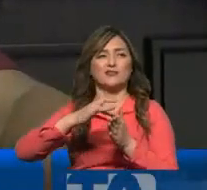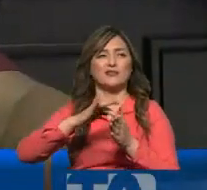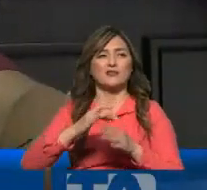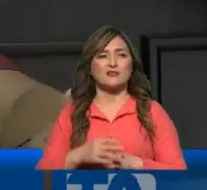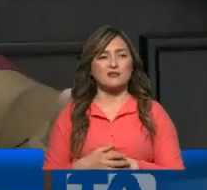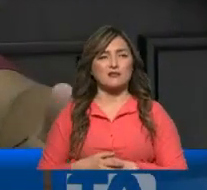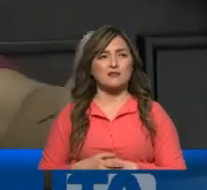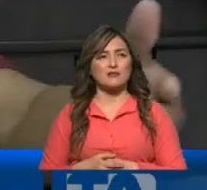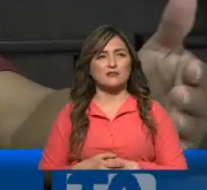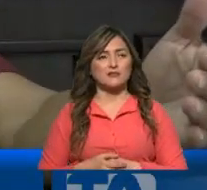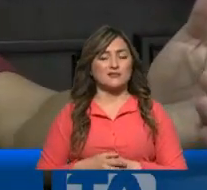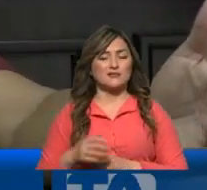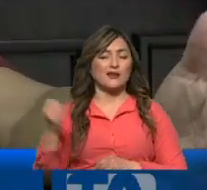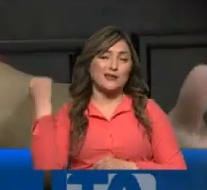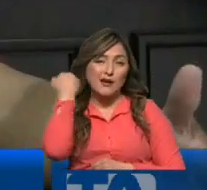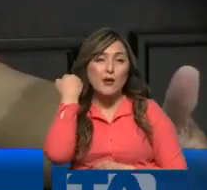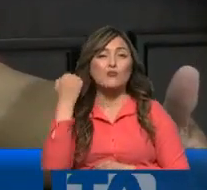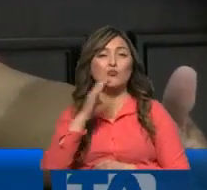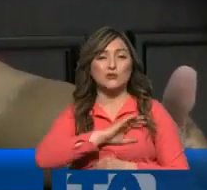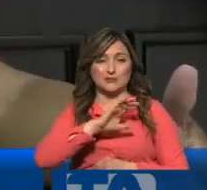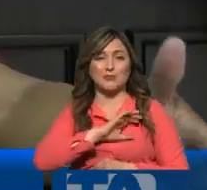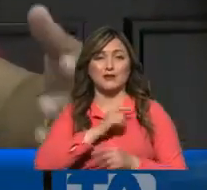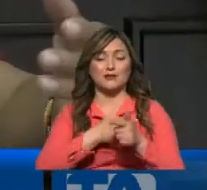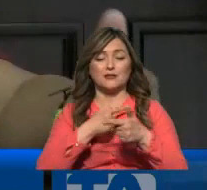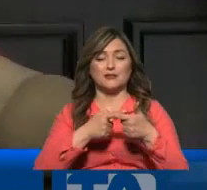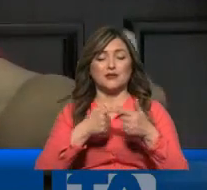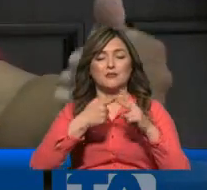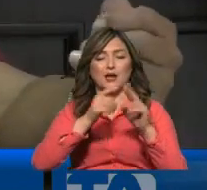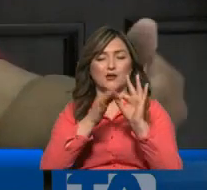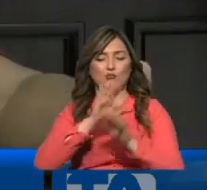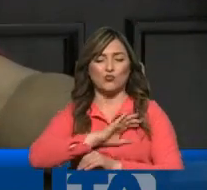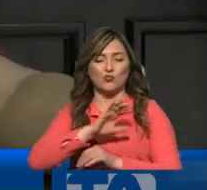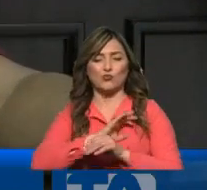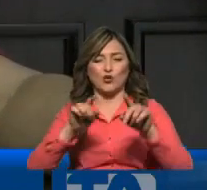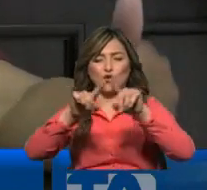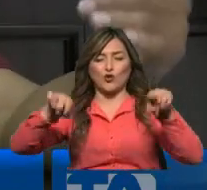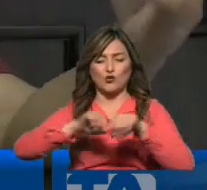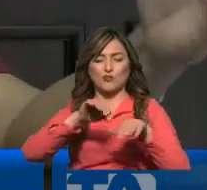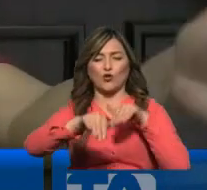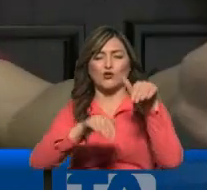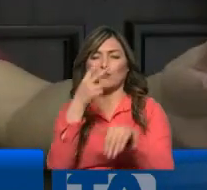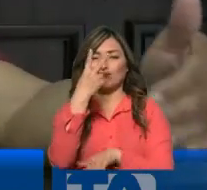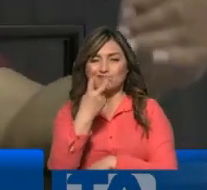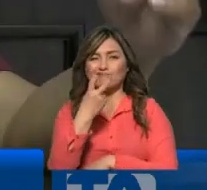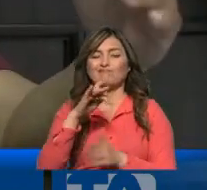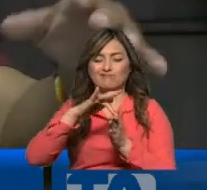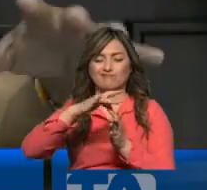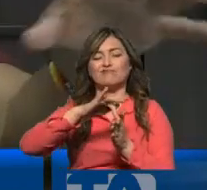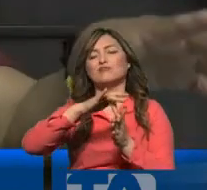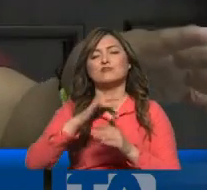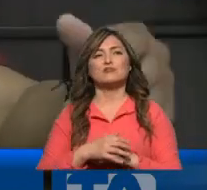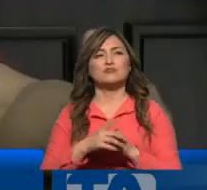el camal municipal, la mecánica municipal, las piscinas, la hotelería y también